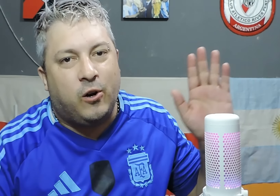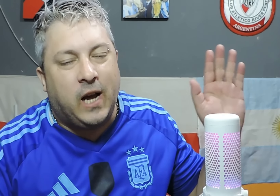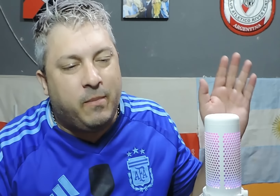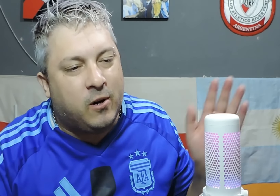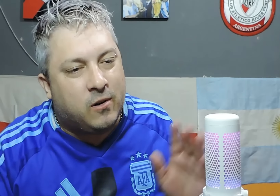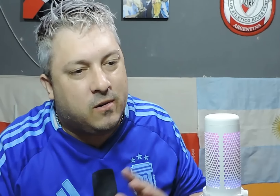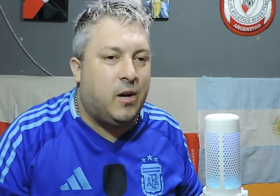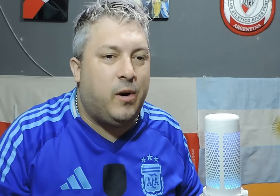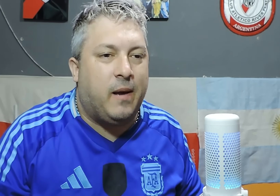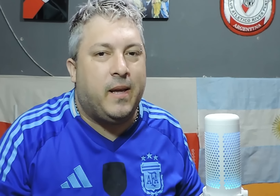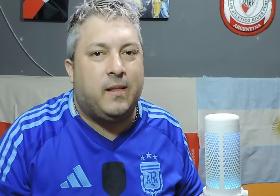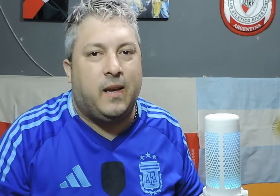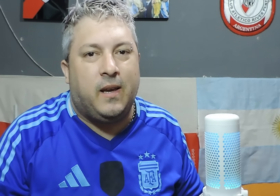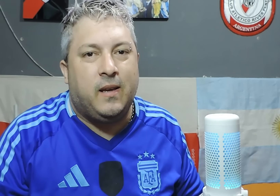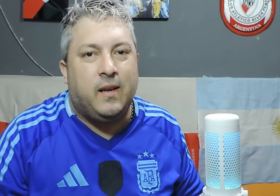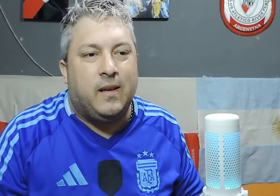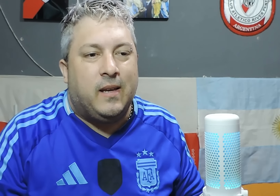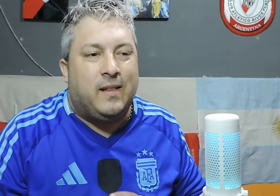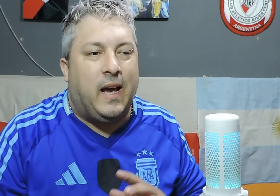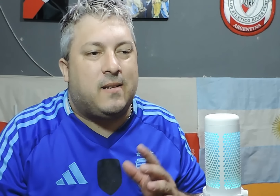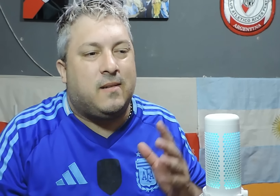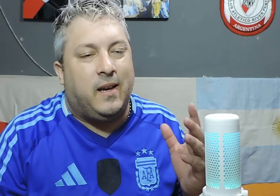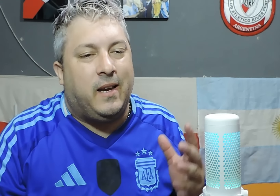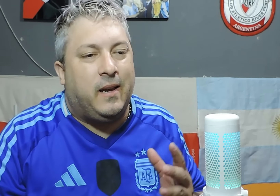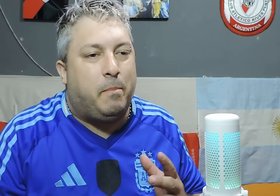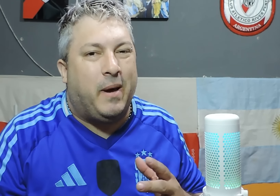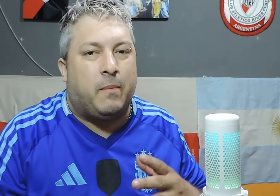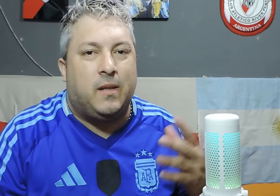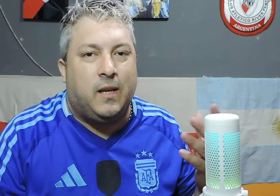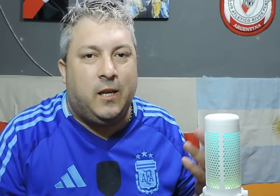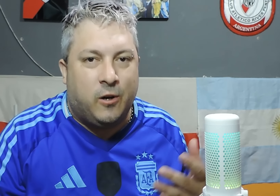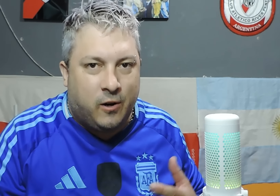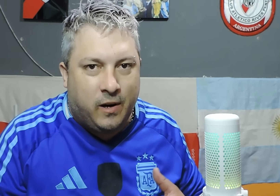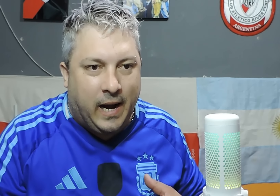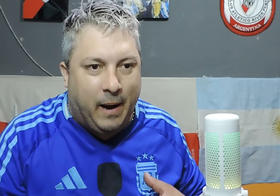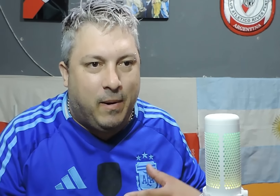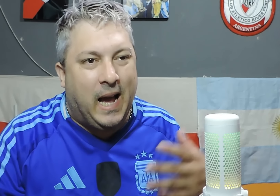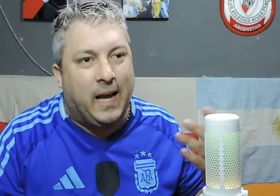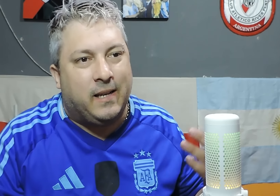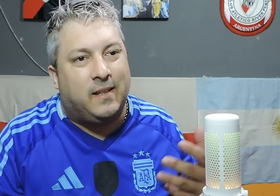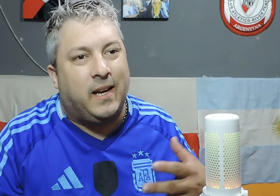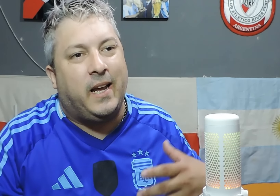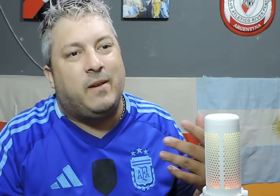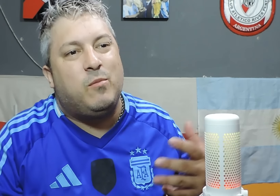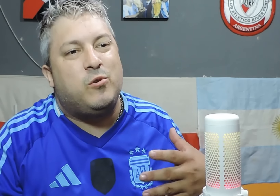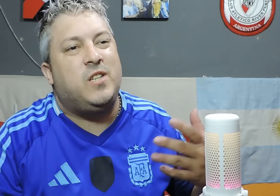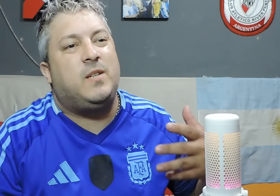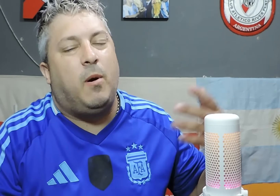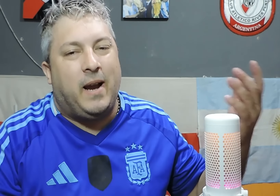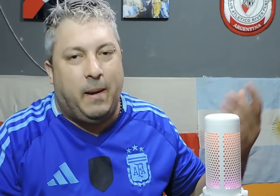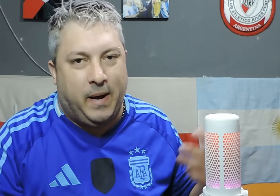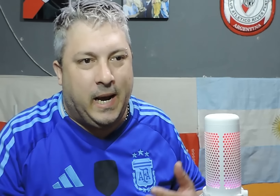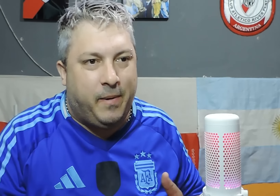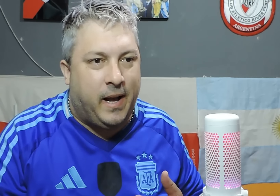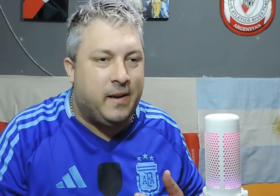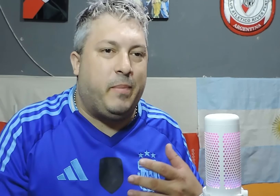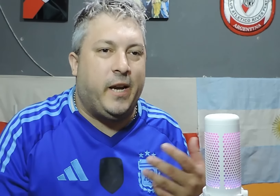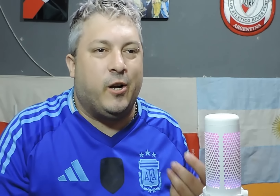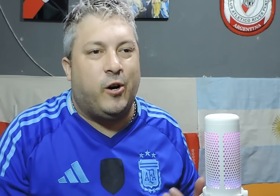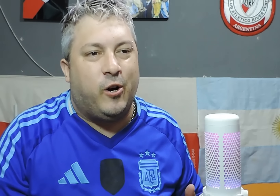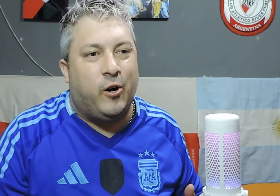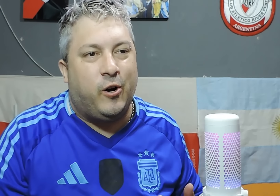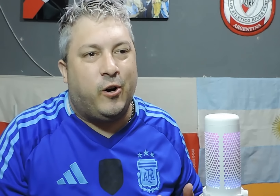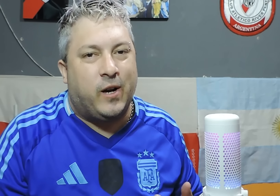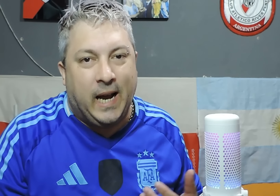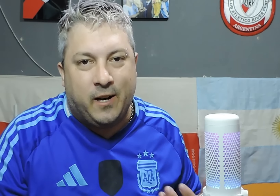Con AMLO seguramente te has permitido hablar y tener muchísimo más la palabra,